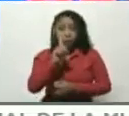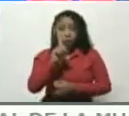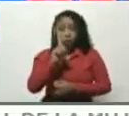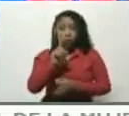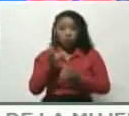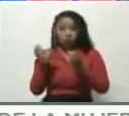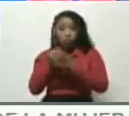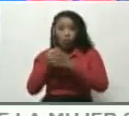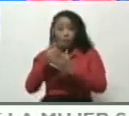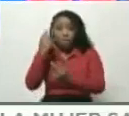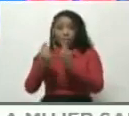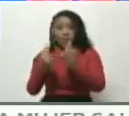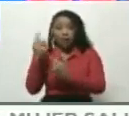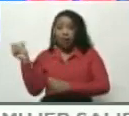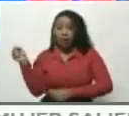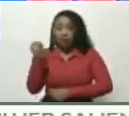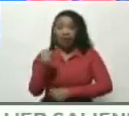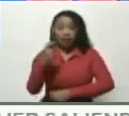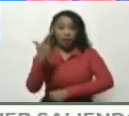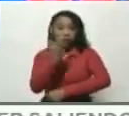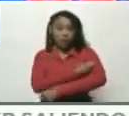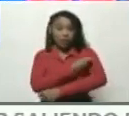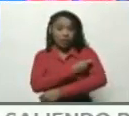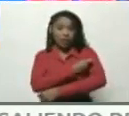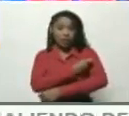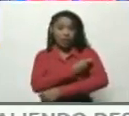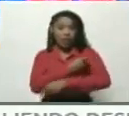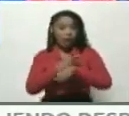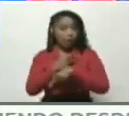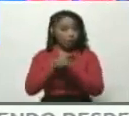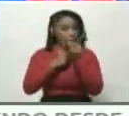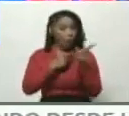un paciente que traiga una inyectadora y por